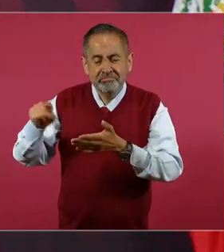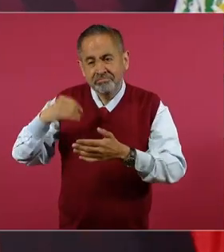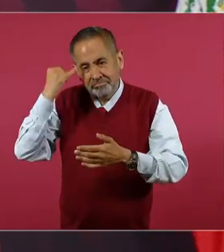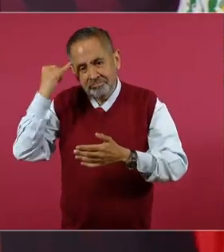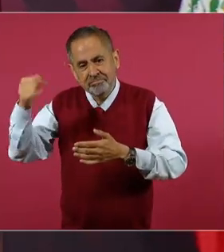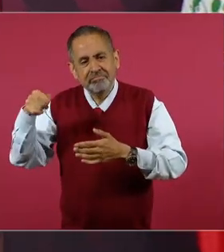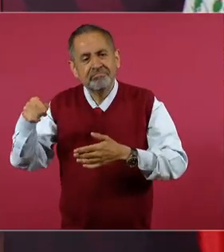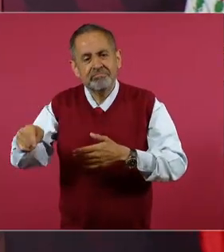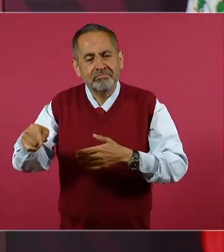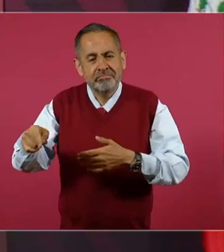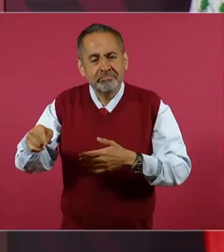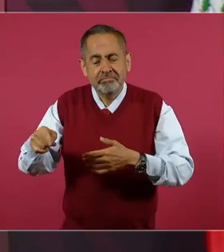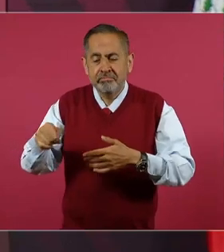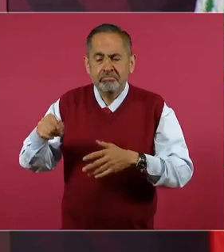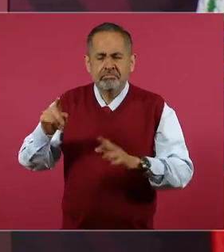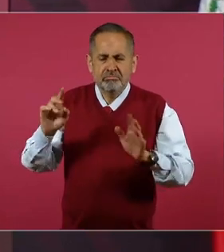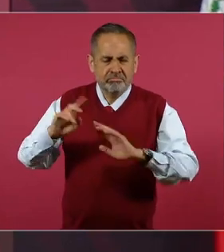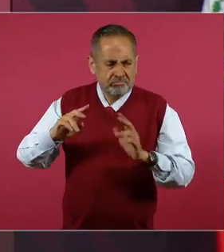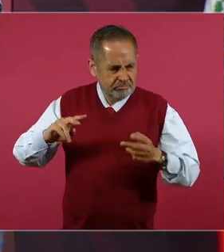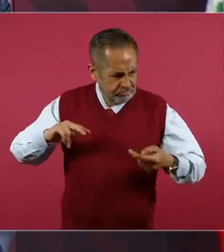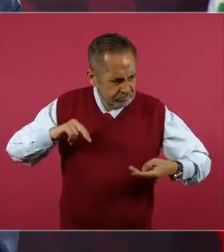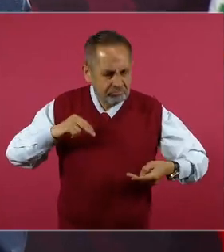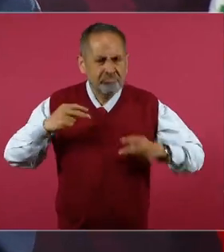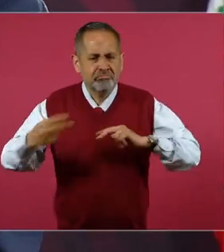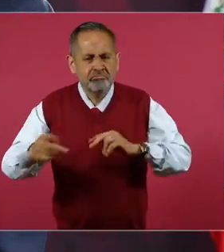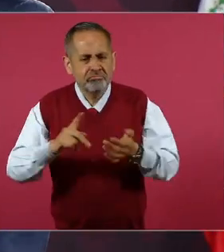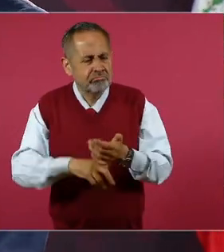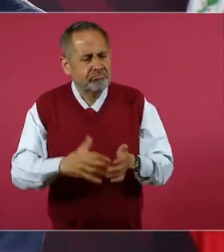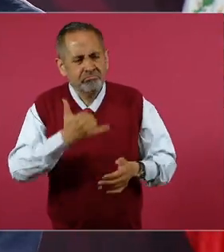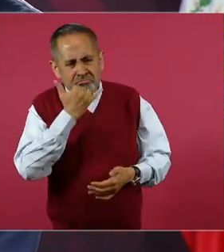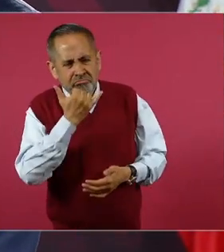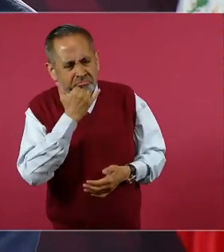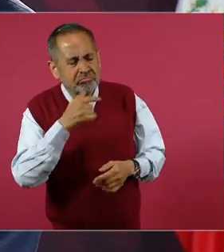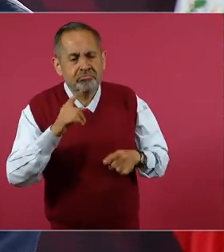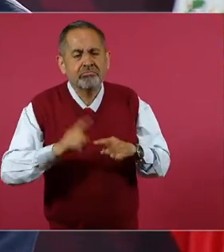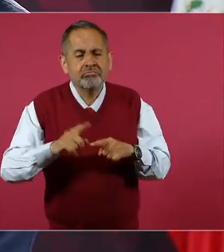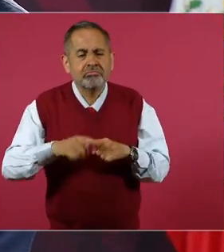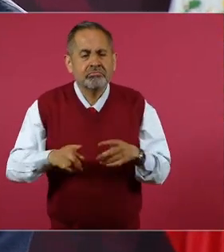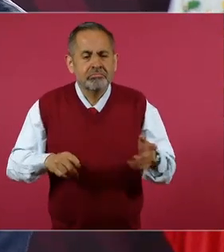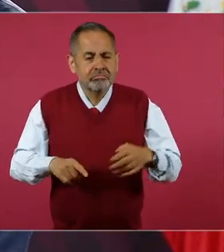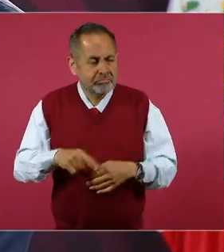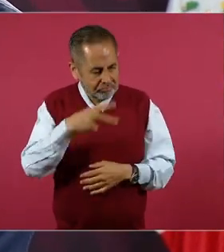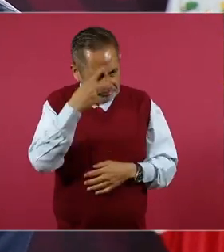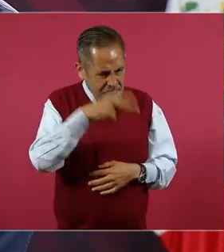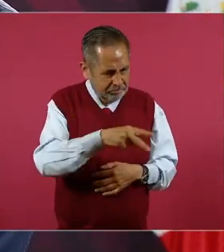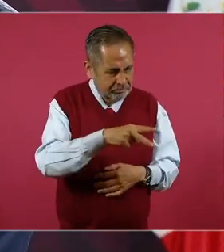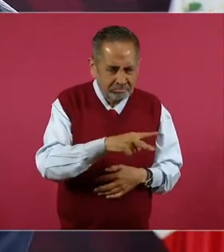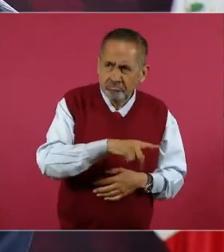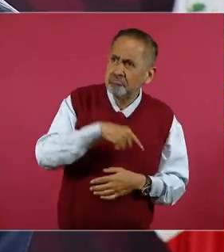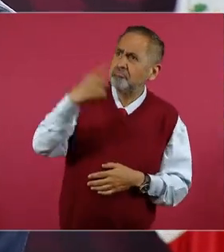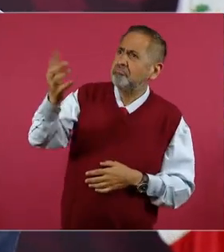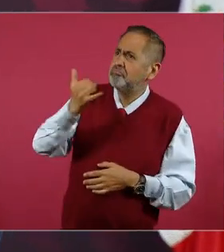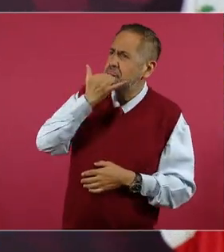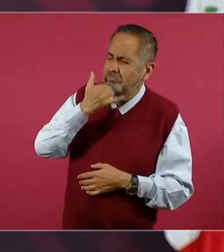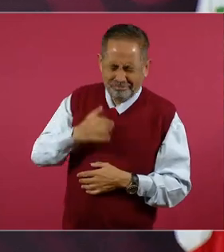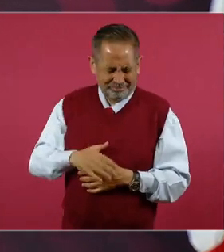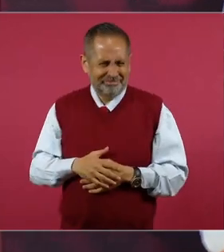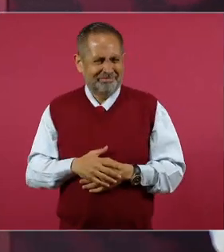planteó que quien debía pedir perdón era México,